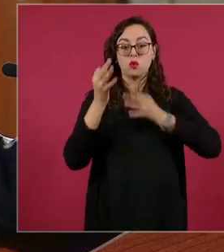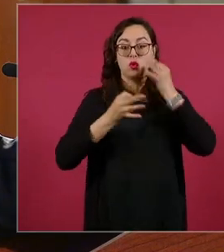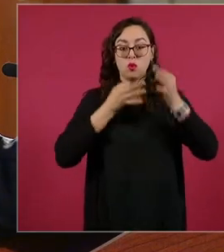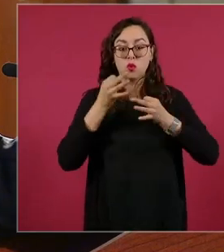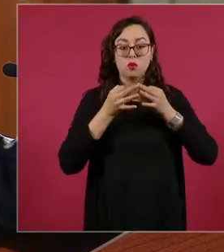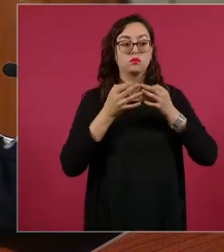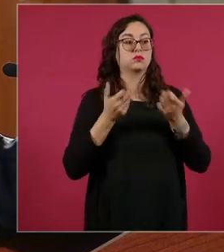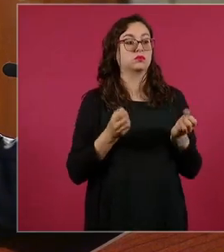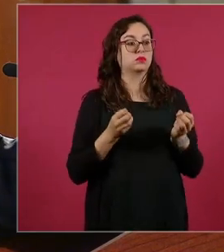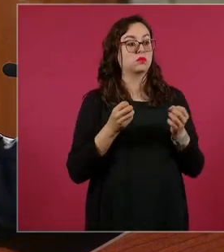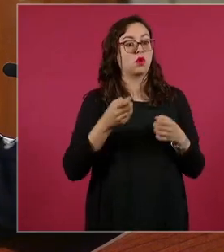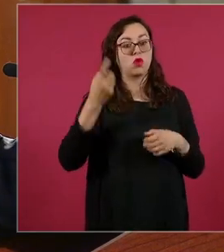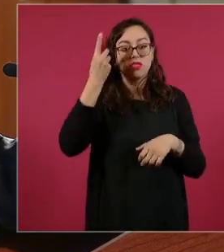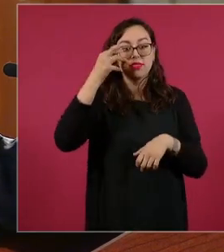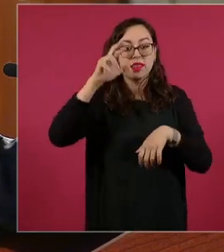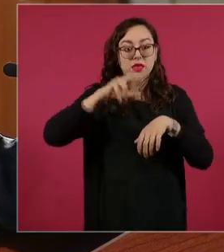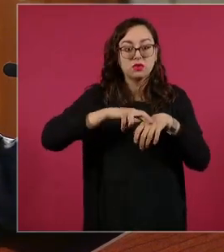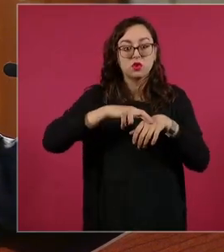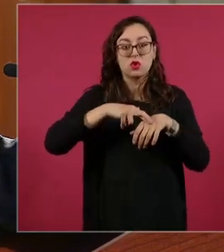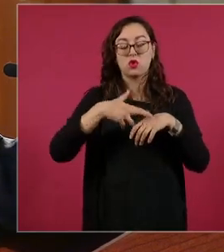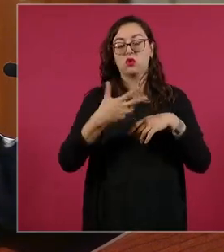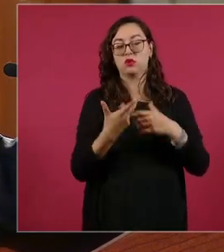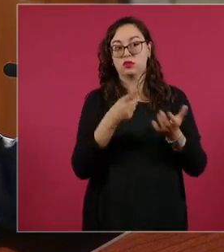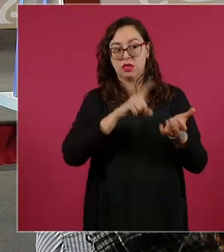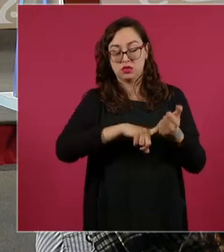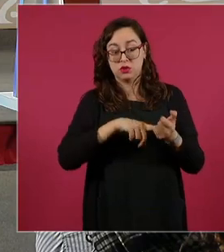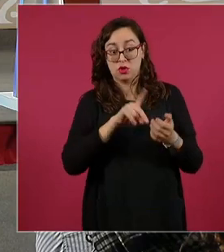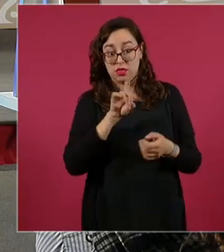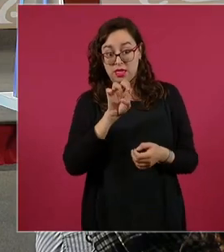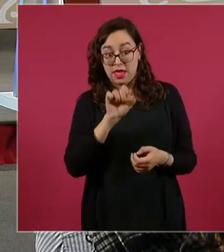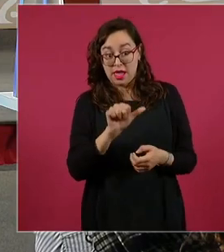directivos principales de esa agencia.